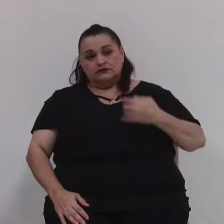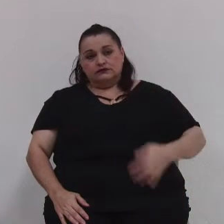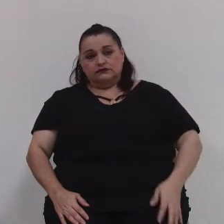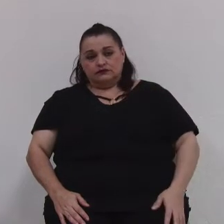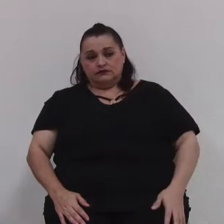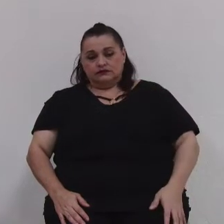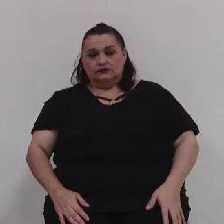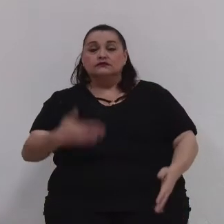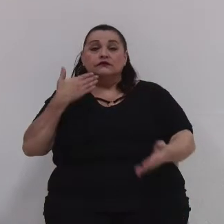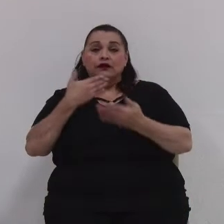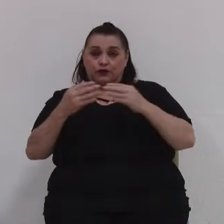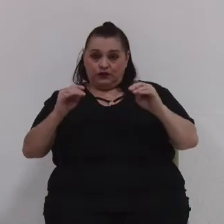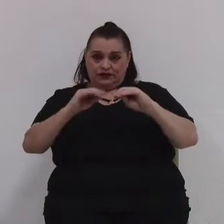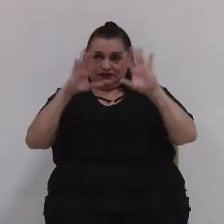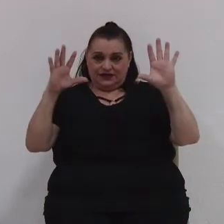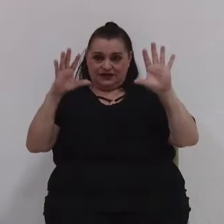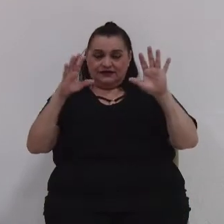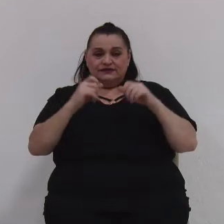Buenos días.